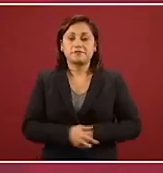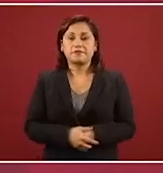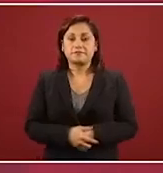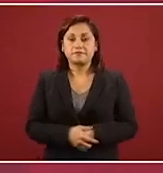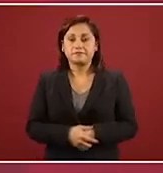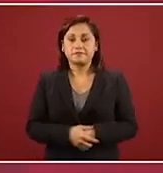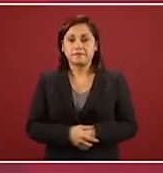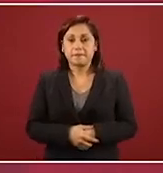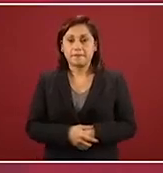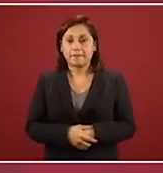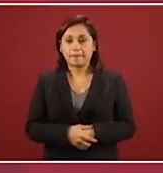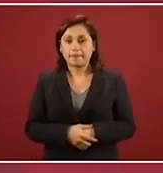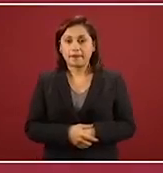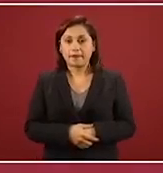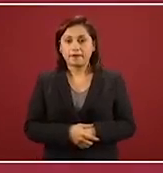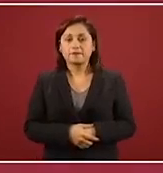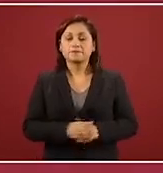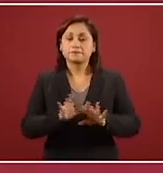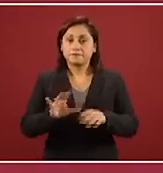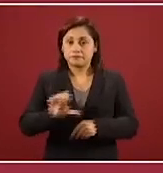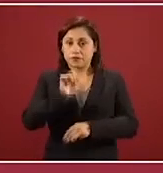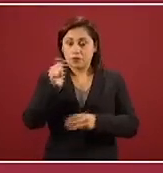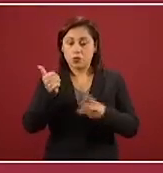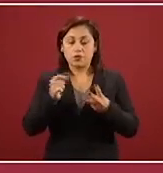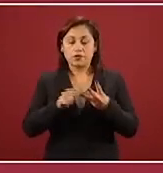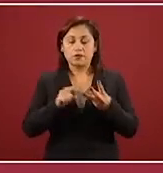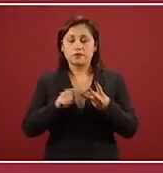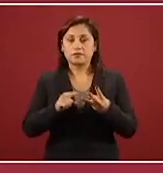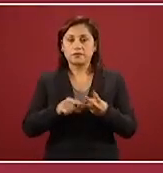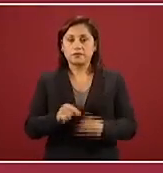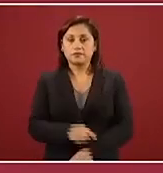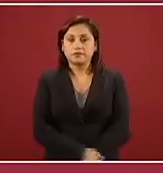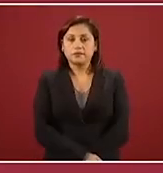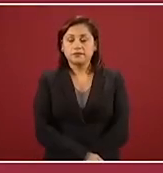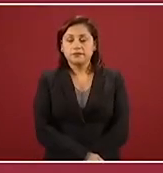Y algo que